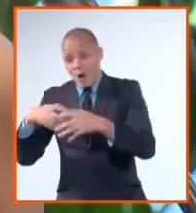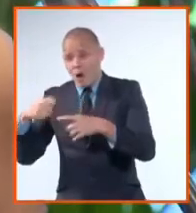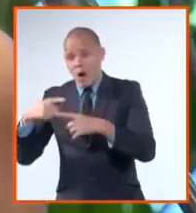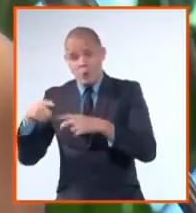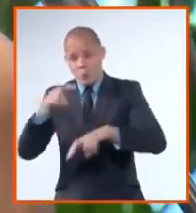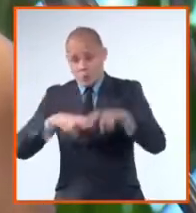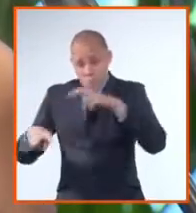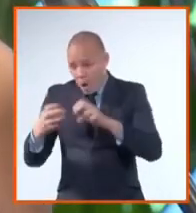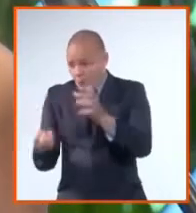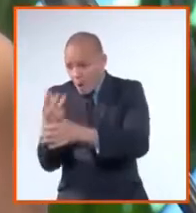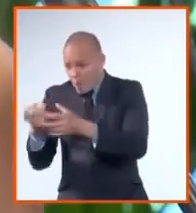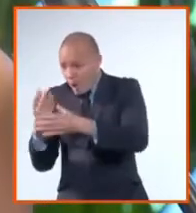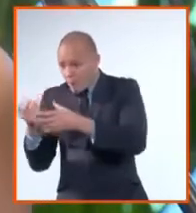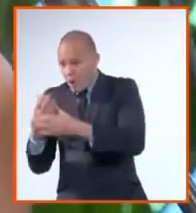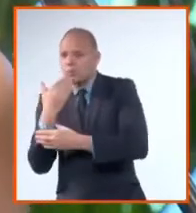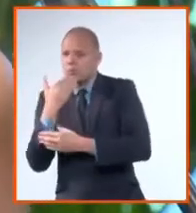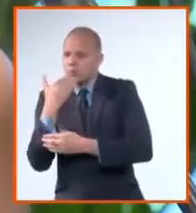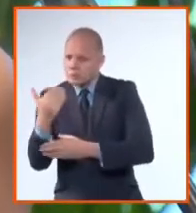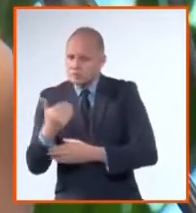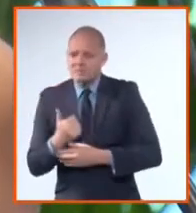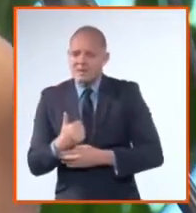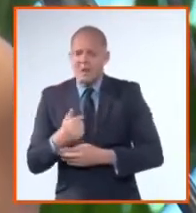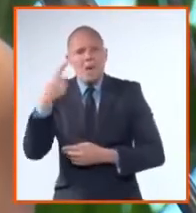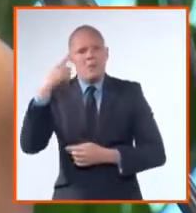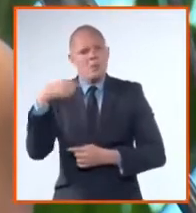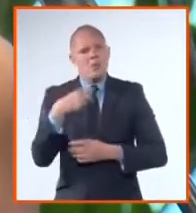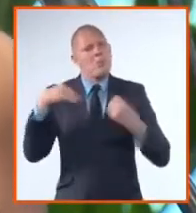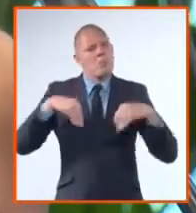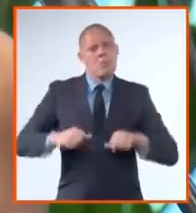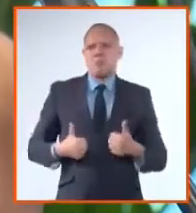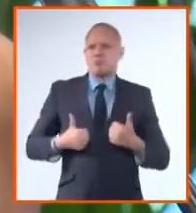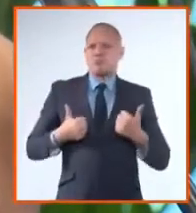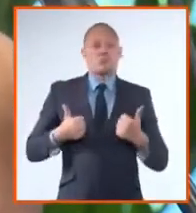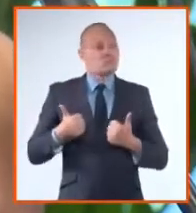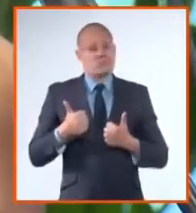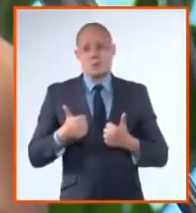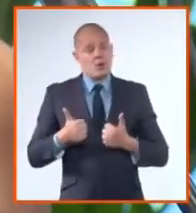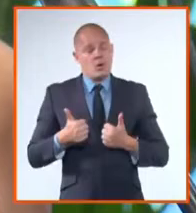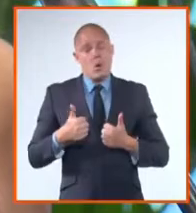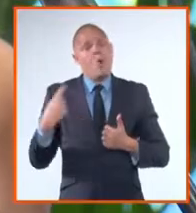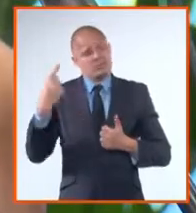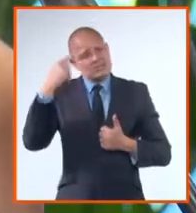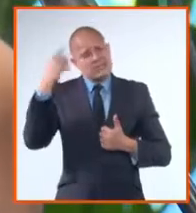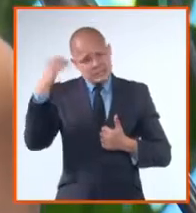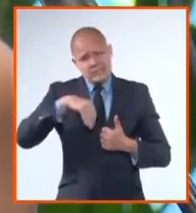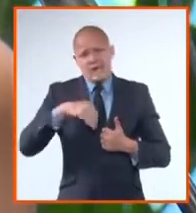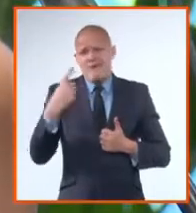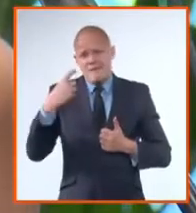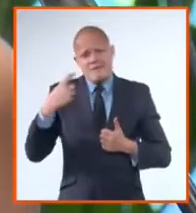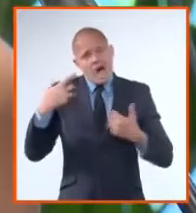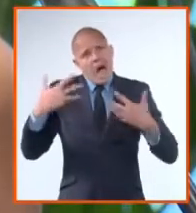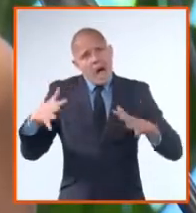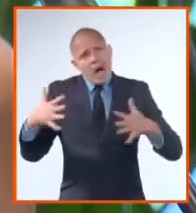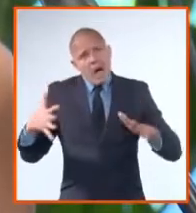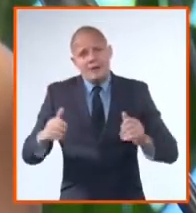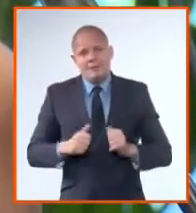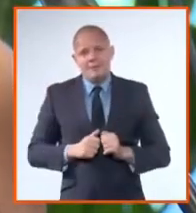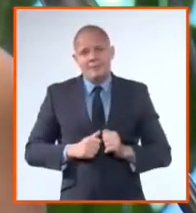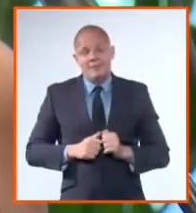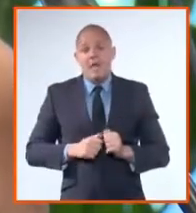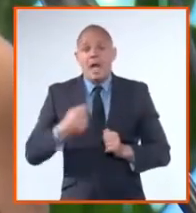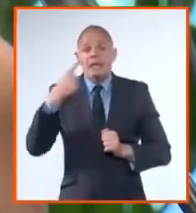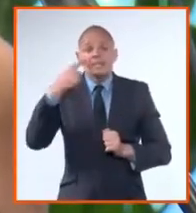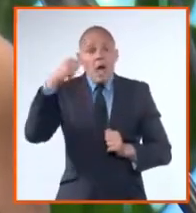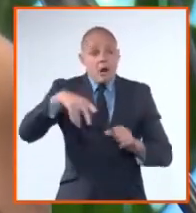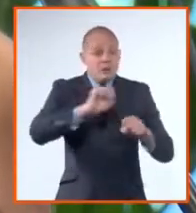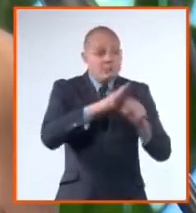todos los meses para ver los productos priorizados, no se trabaja sistemáticamente con la celeridad y la eficacia que se ha logrado en la pandemia. Por tanto,